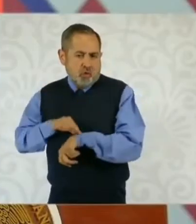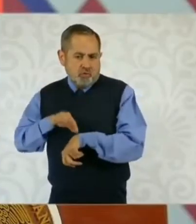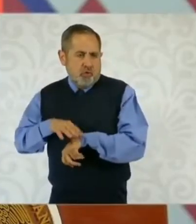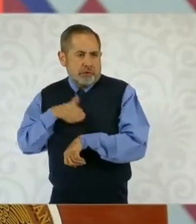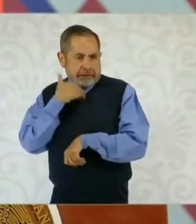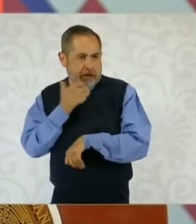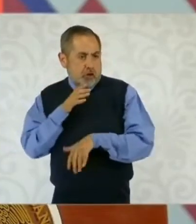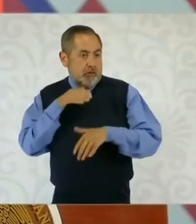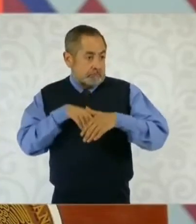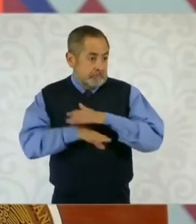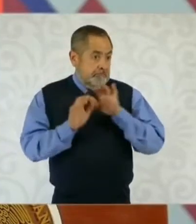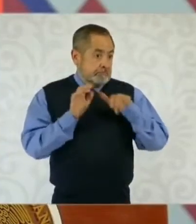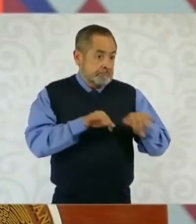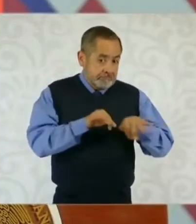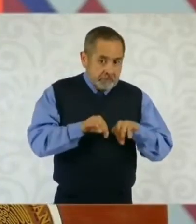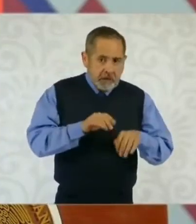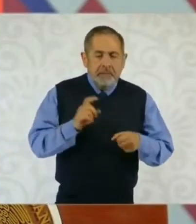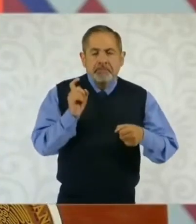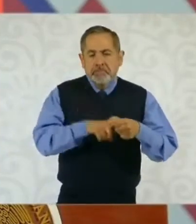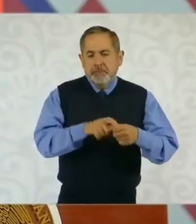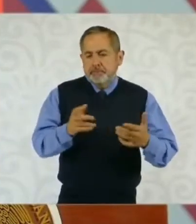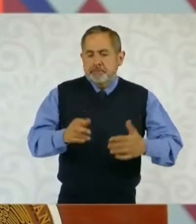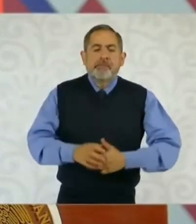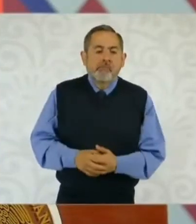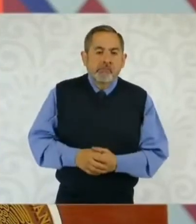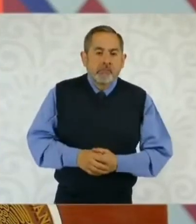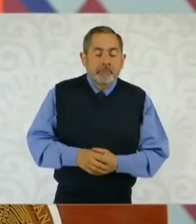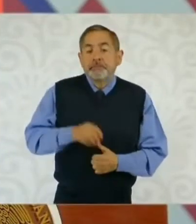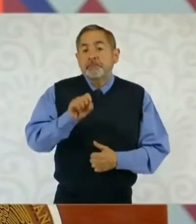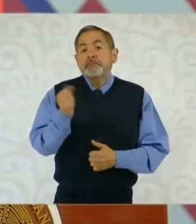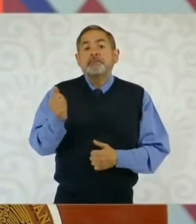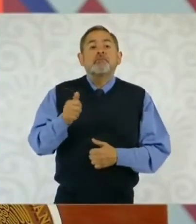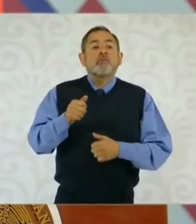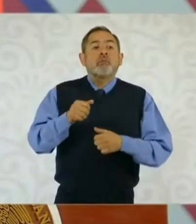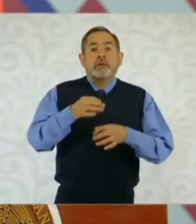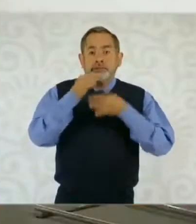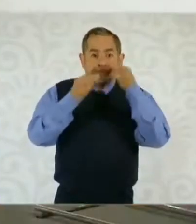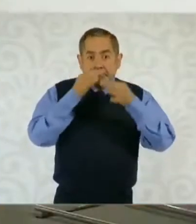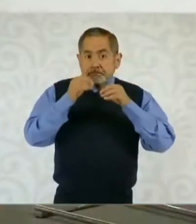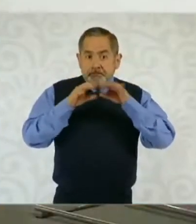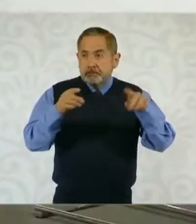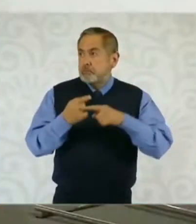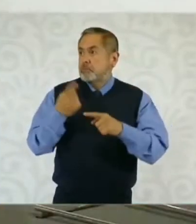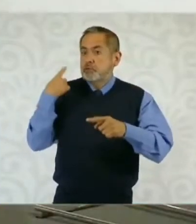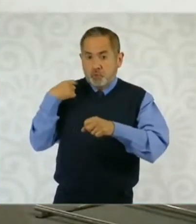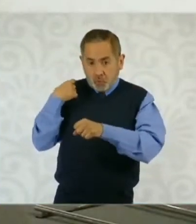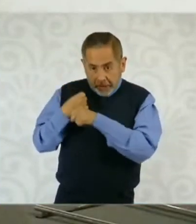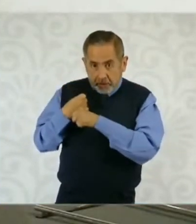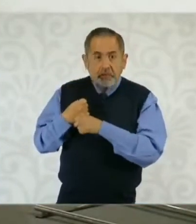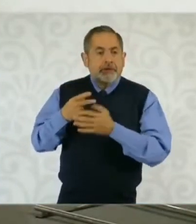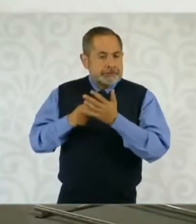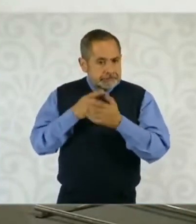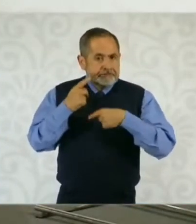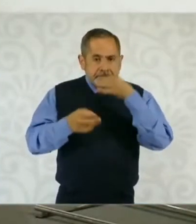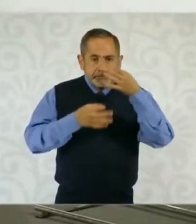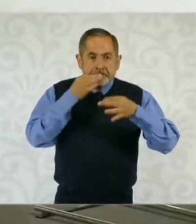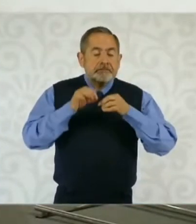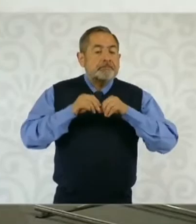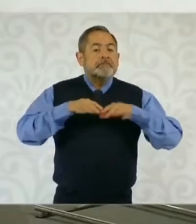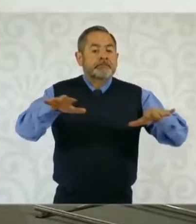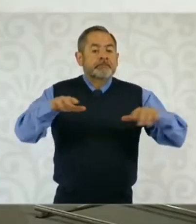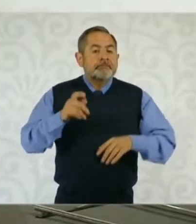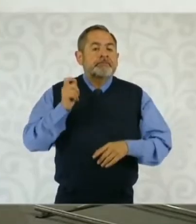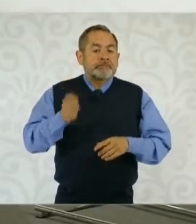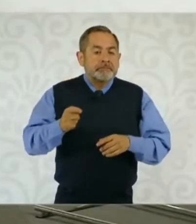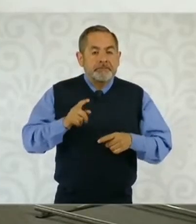Presidenta, una noticia muy importante, también lo hemos estado haciendo desde el año pasado y lo replicamos este año, porque hay